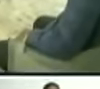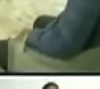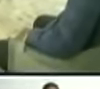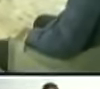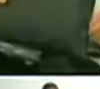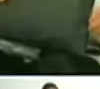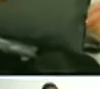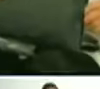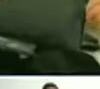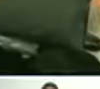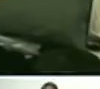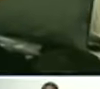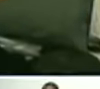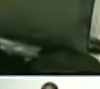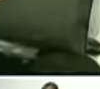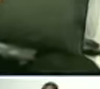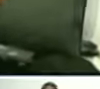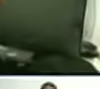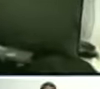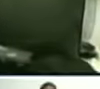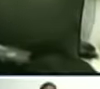y una agenda que nos permita